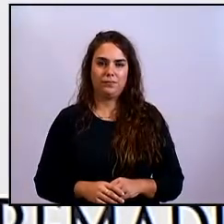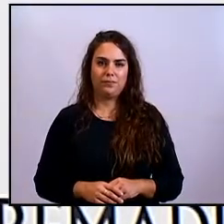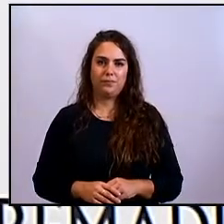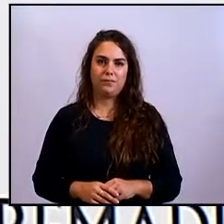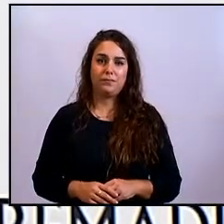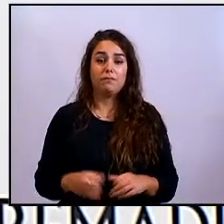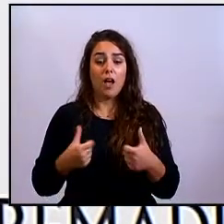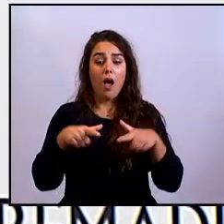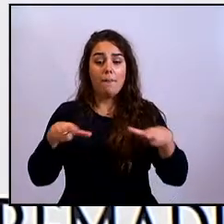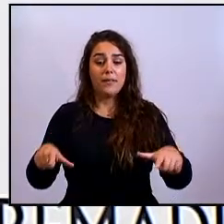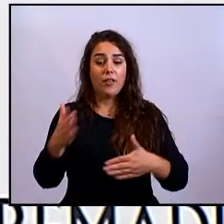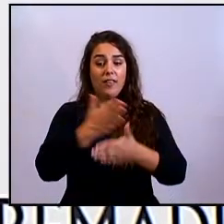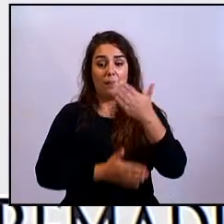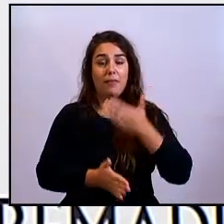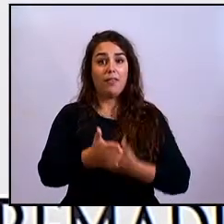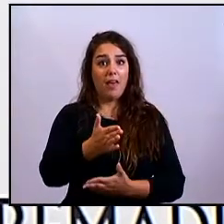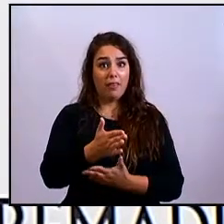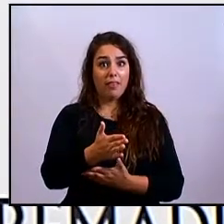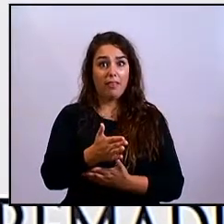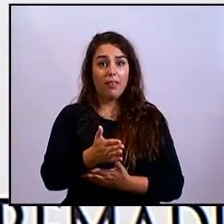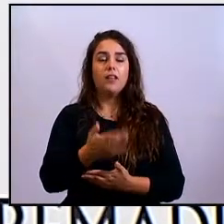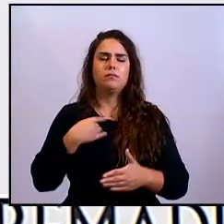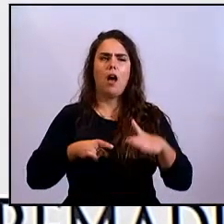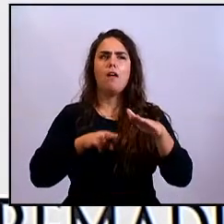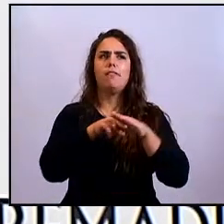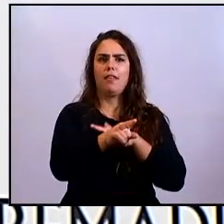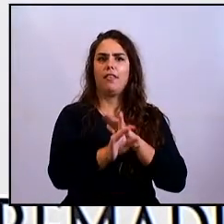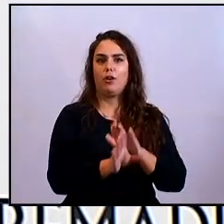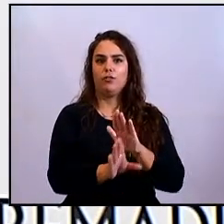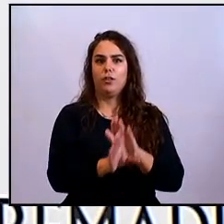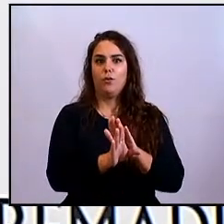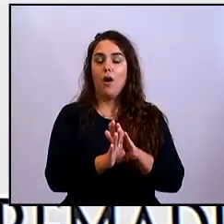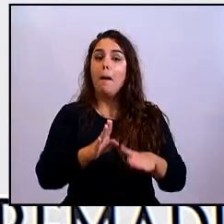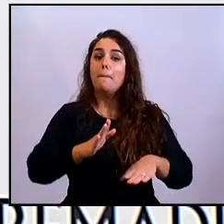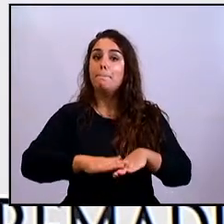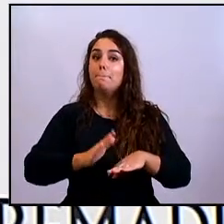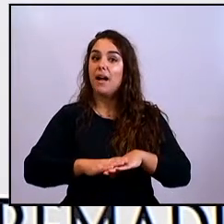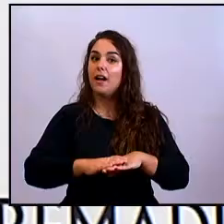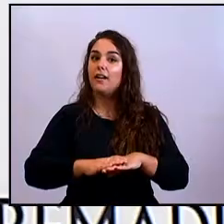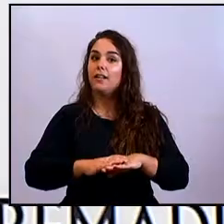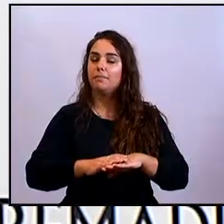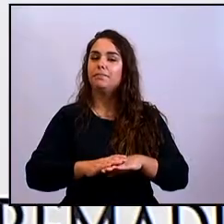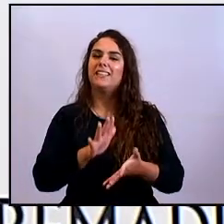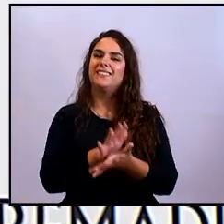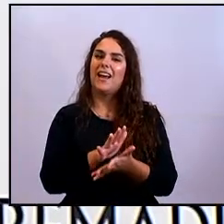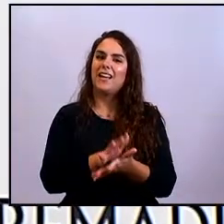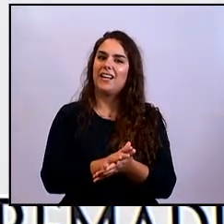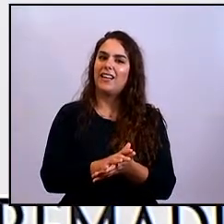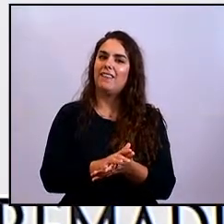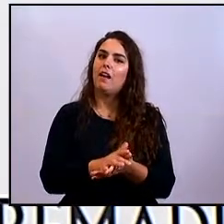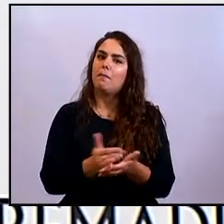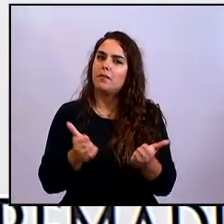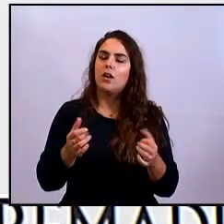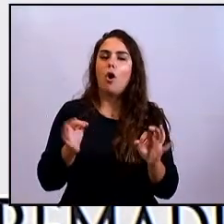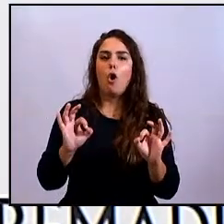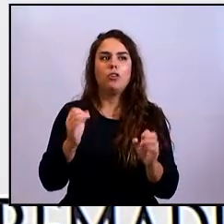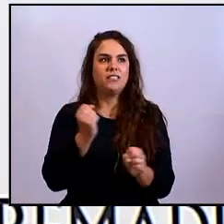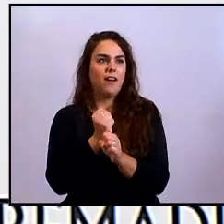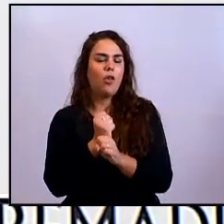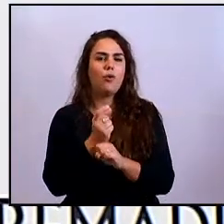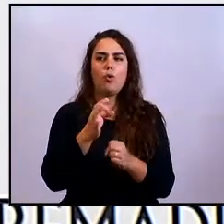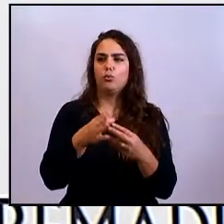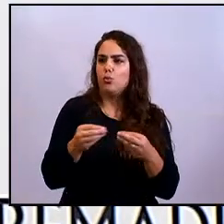En el ámbito de la discapacidad, seguimos avanzando para poder ofrecer una mayor tranquilidad tanto a los trabajadores como a los